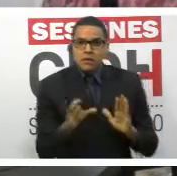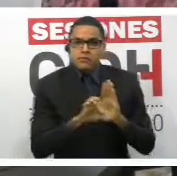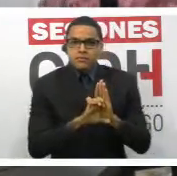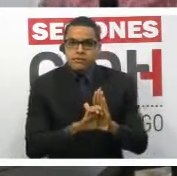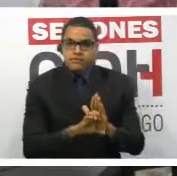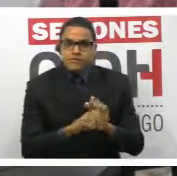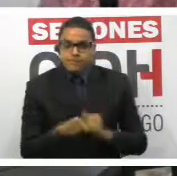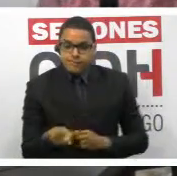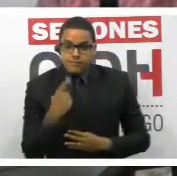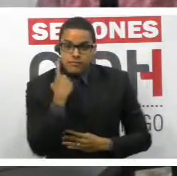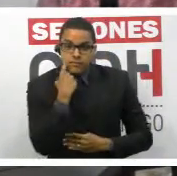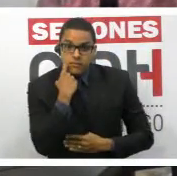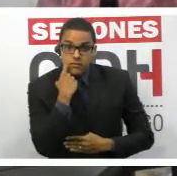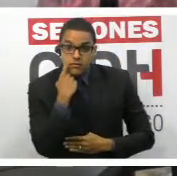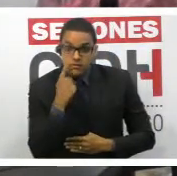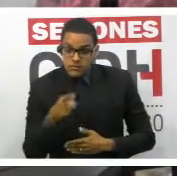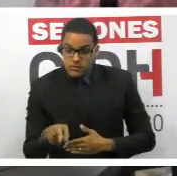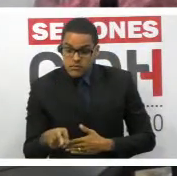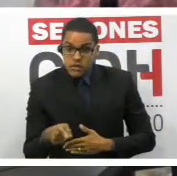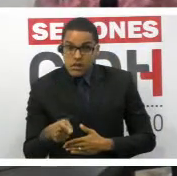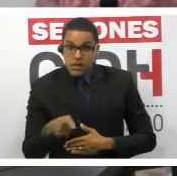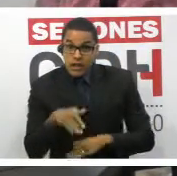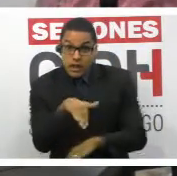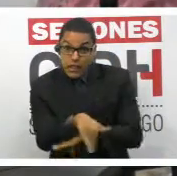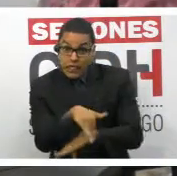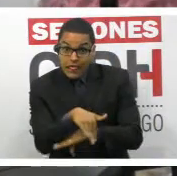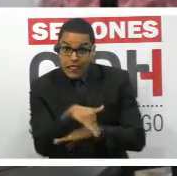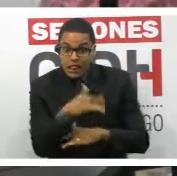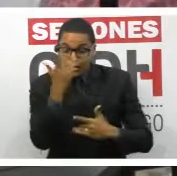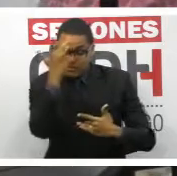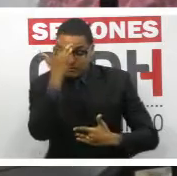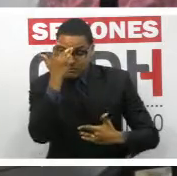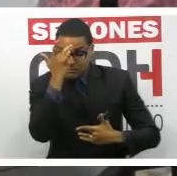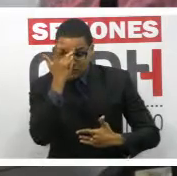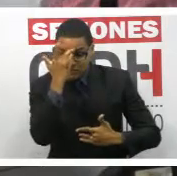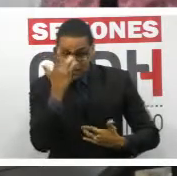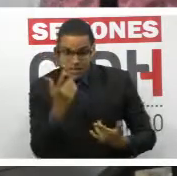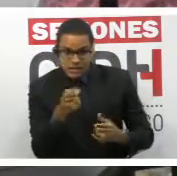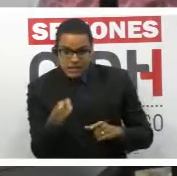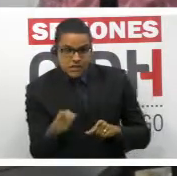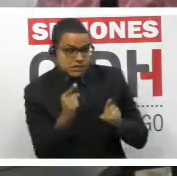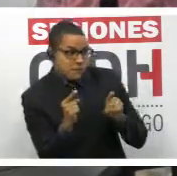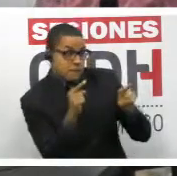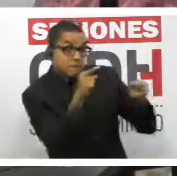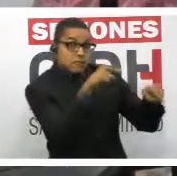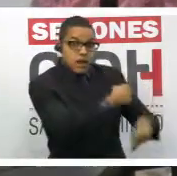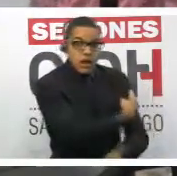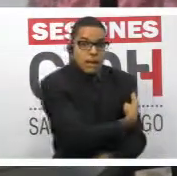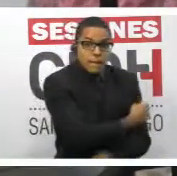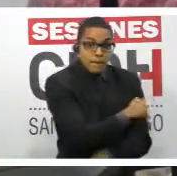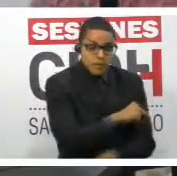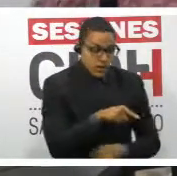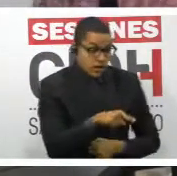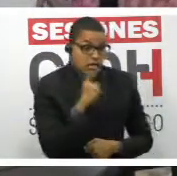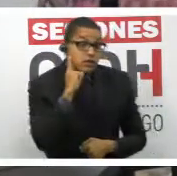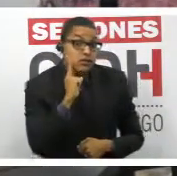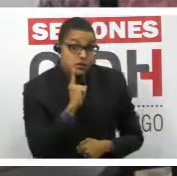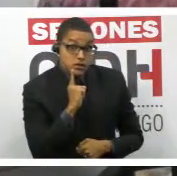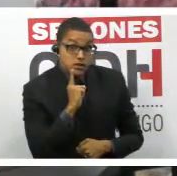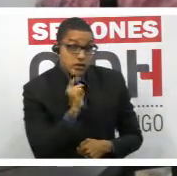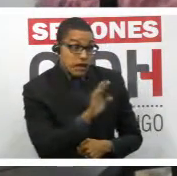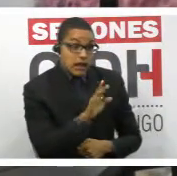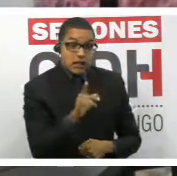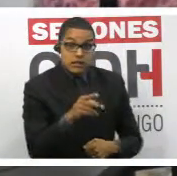y es una mujer sorda y aún cuando va con un estado muy agudo la